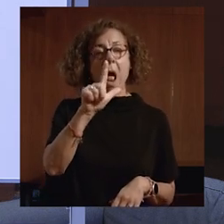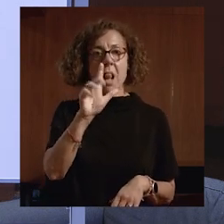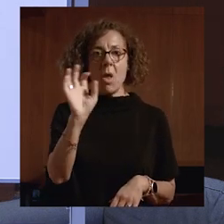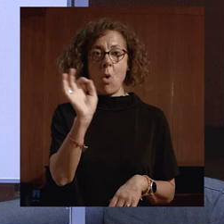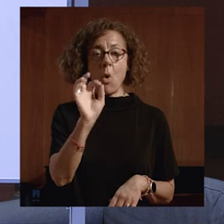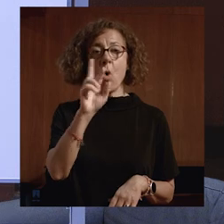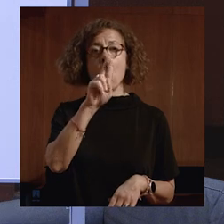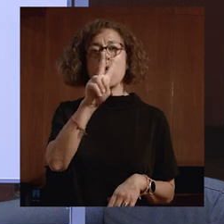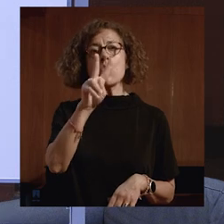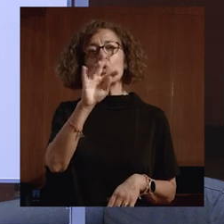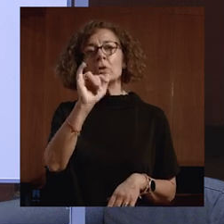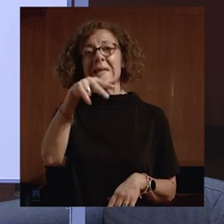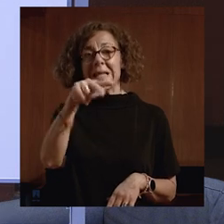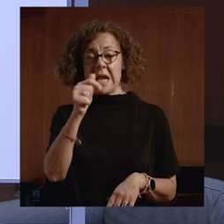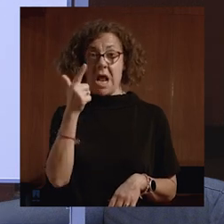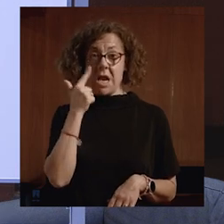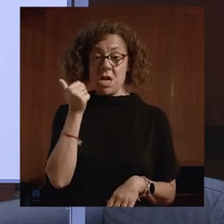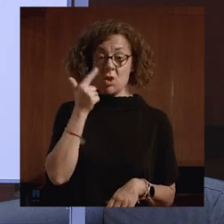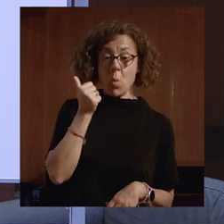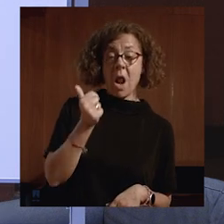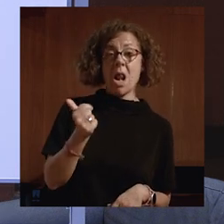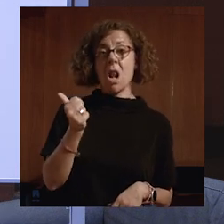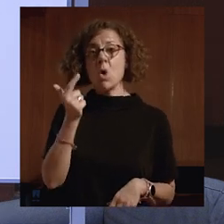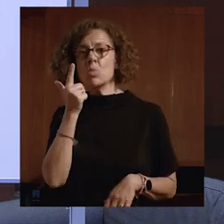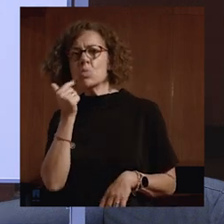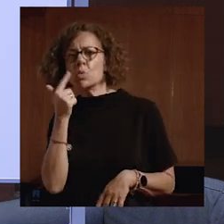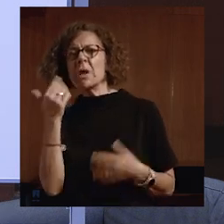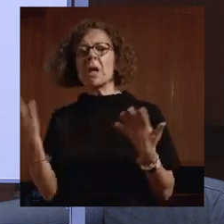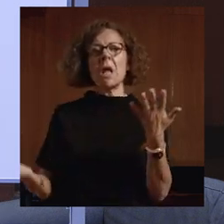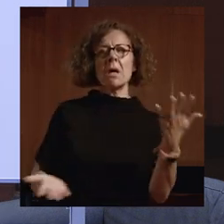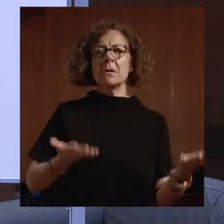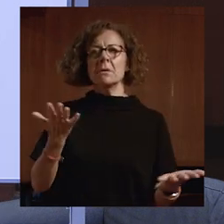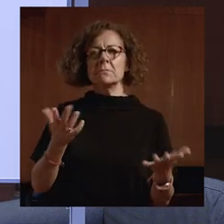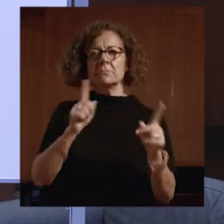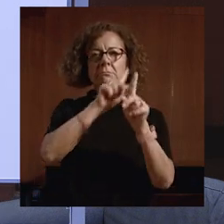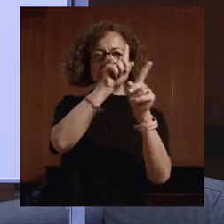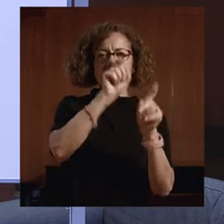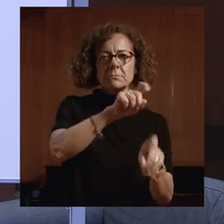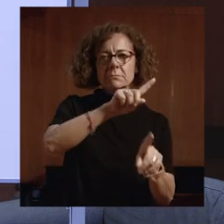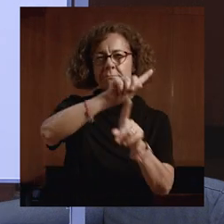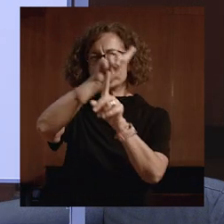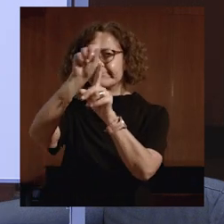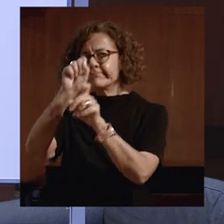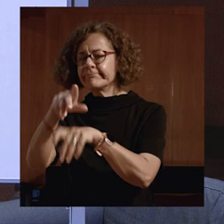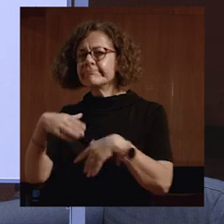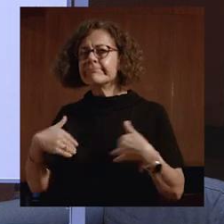presentado esto en vano. Ritual o rutina. Interrogación, interrogación.